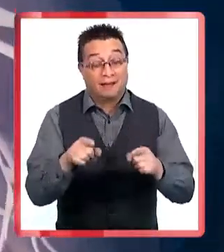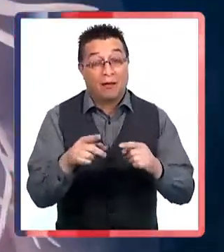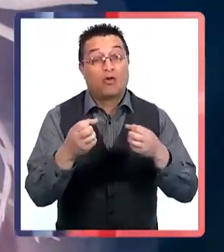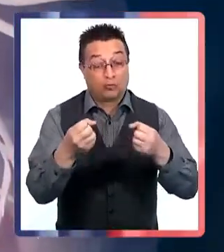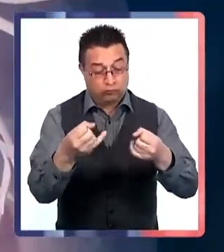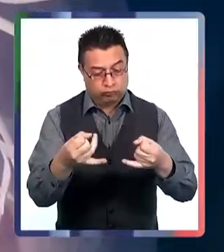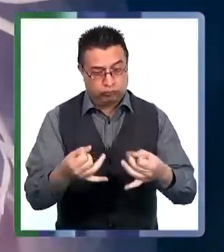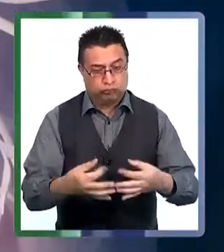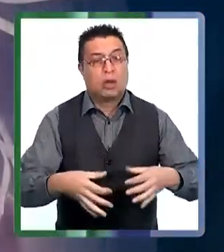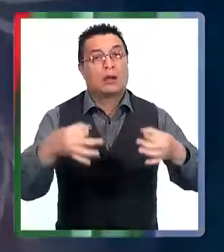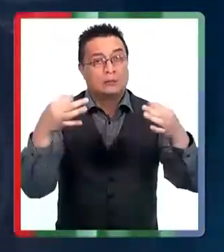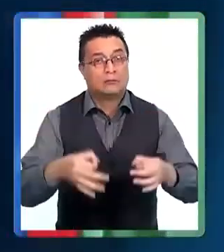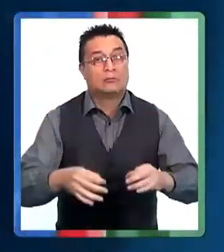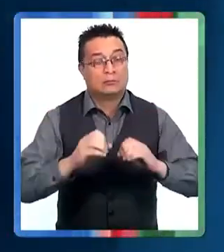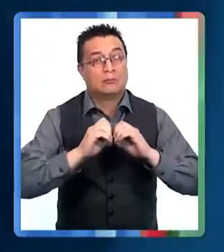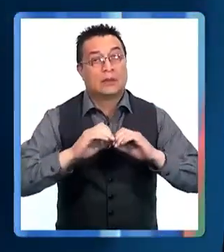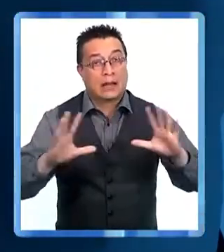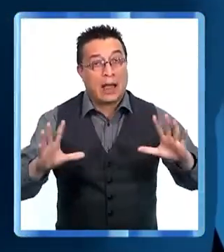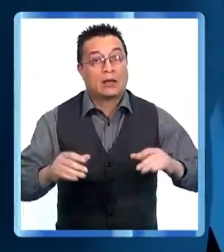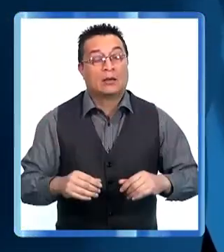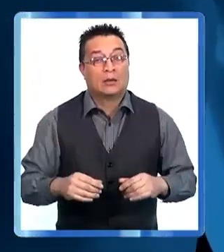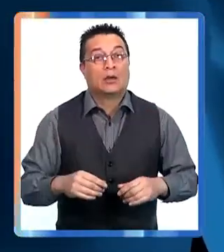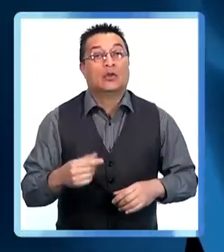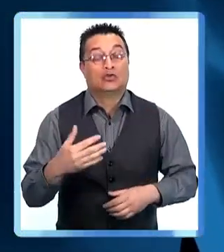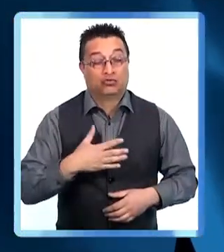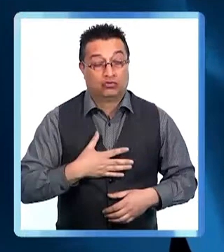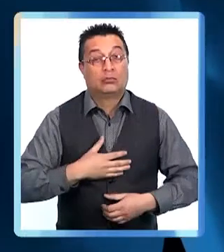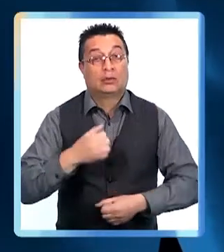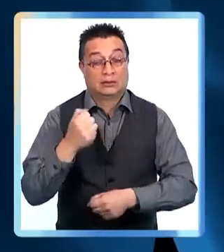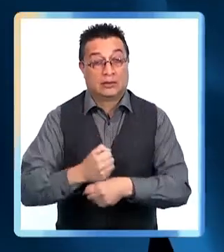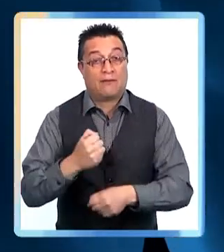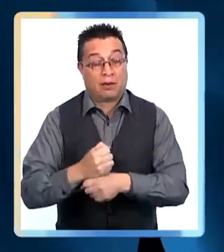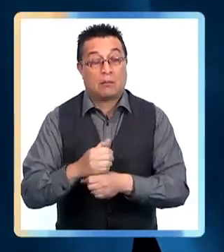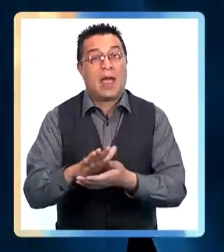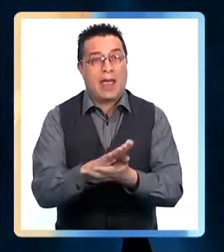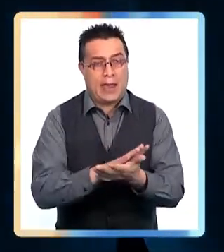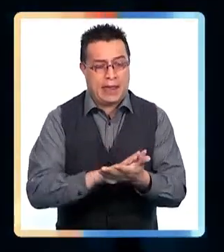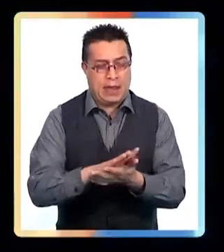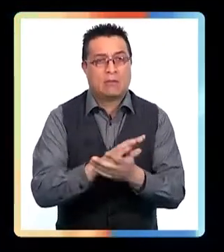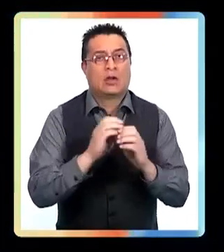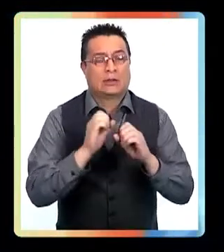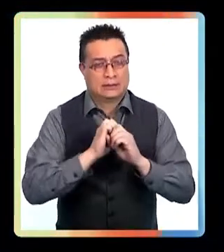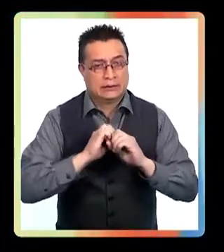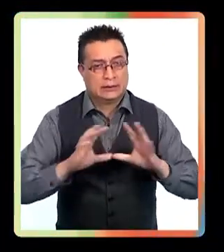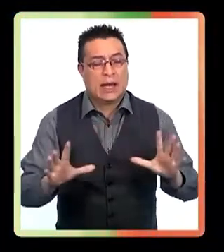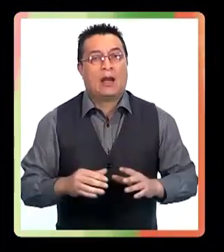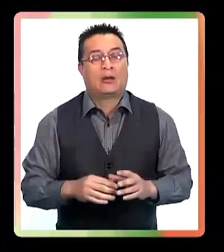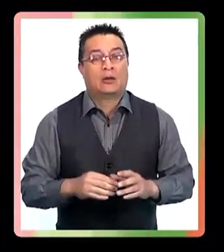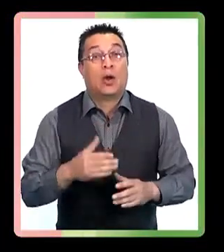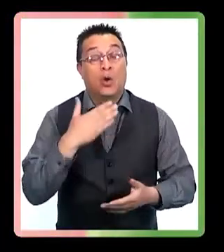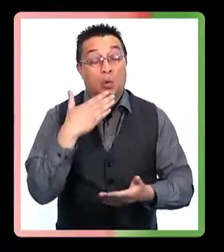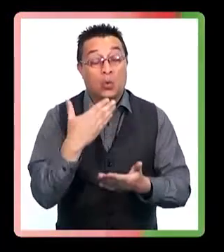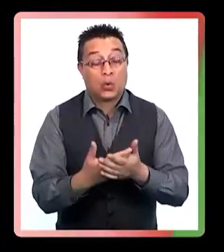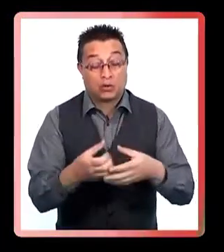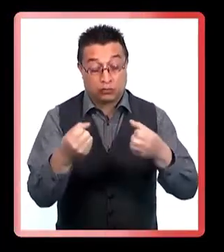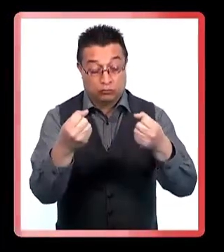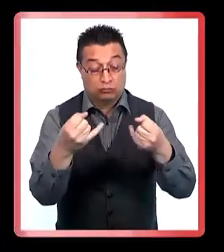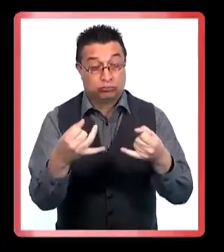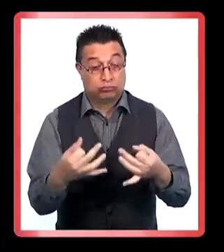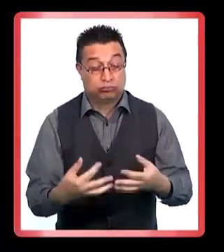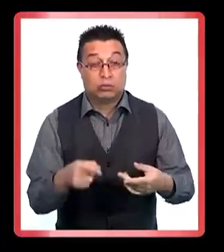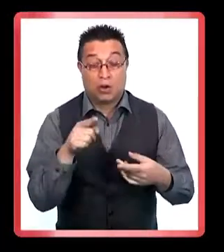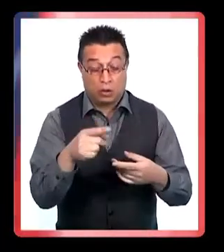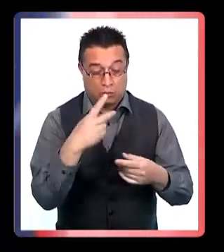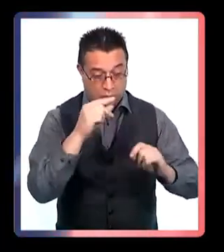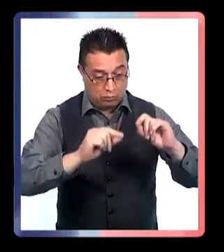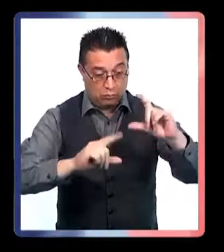más que dar números concretos, yo trabajo con ejemplos concretos, porque cuando uno da números,